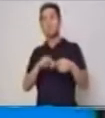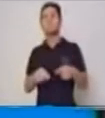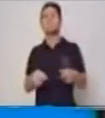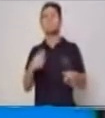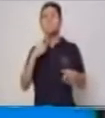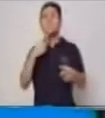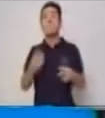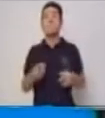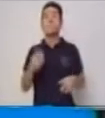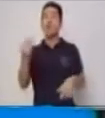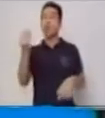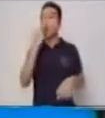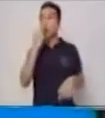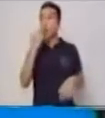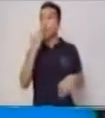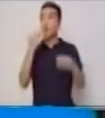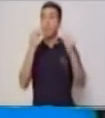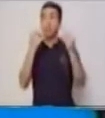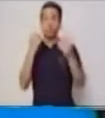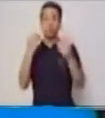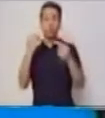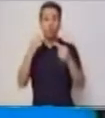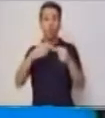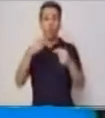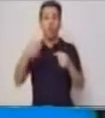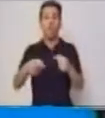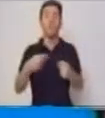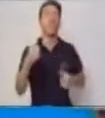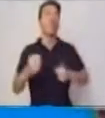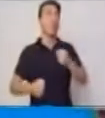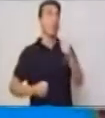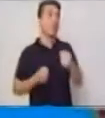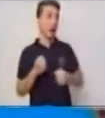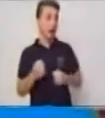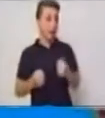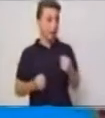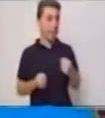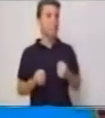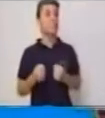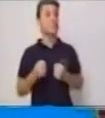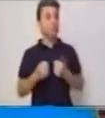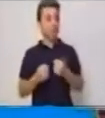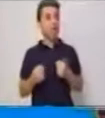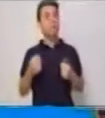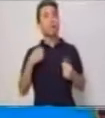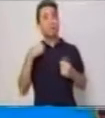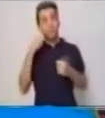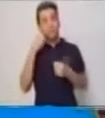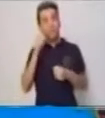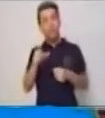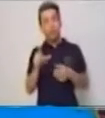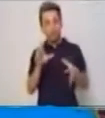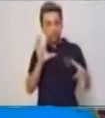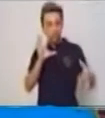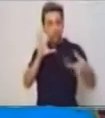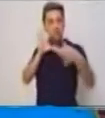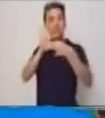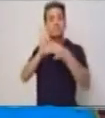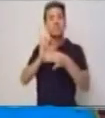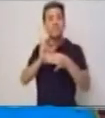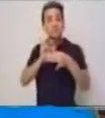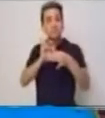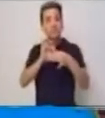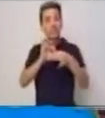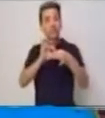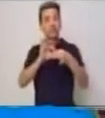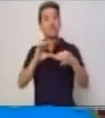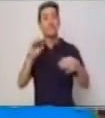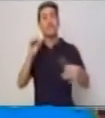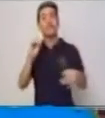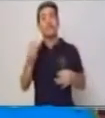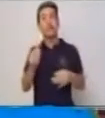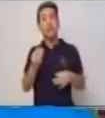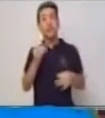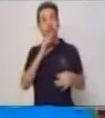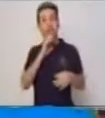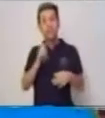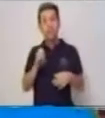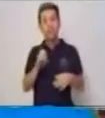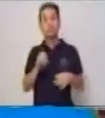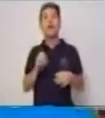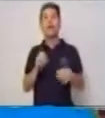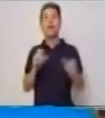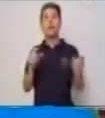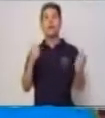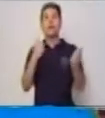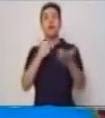corre. Entonces encontramos nuestro condicional, nuestro nexo que va a